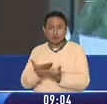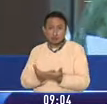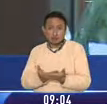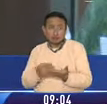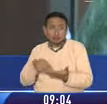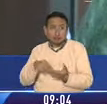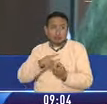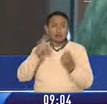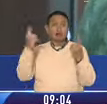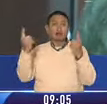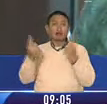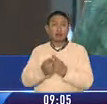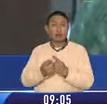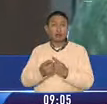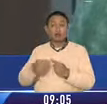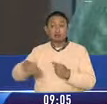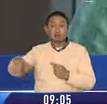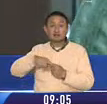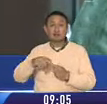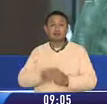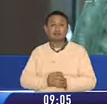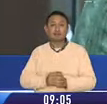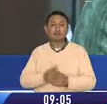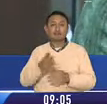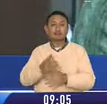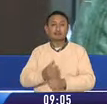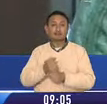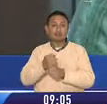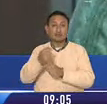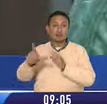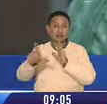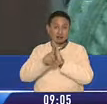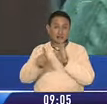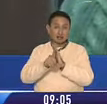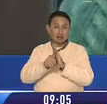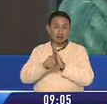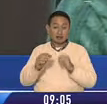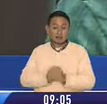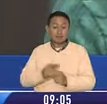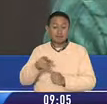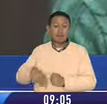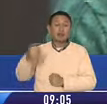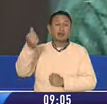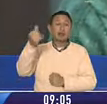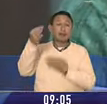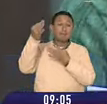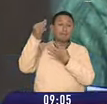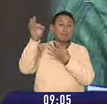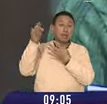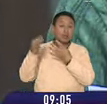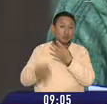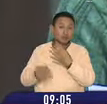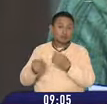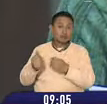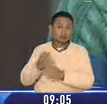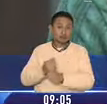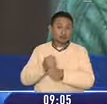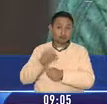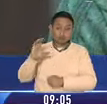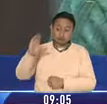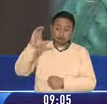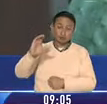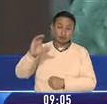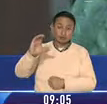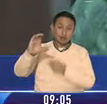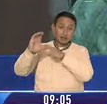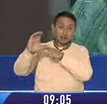cambios estructurales. Asegurar mediante ley que el presupuesto asignado a seguridad no